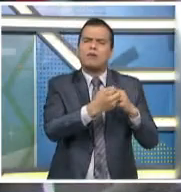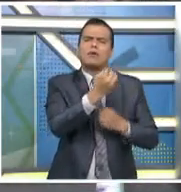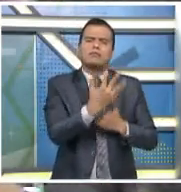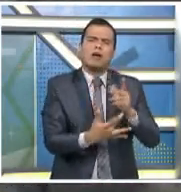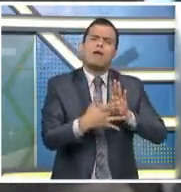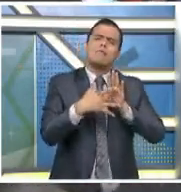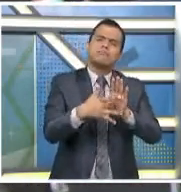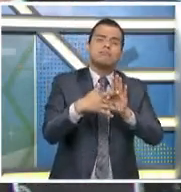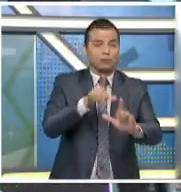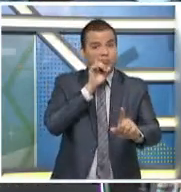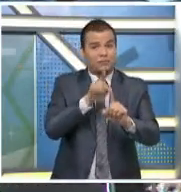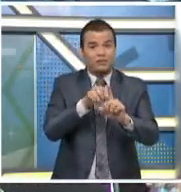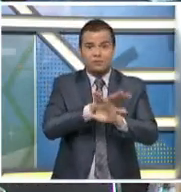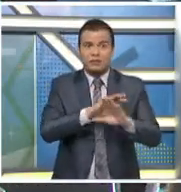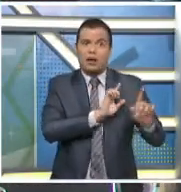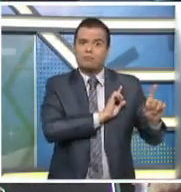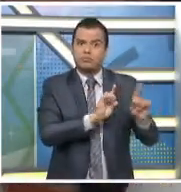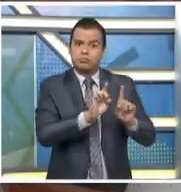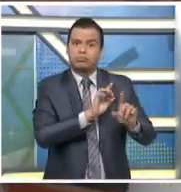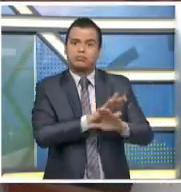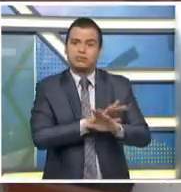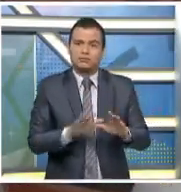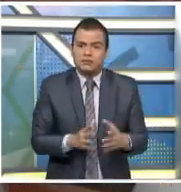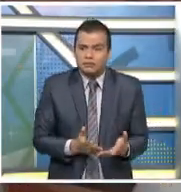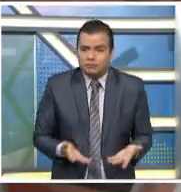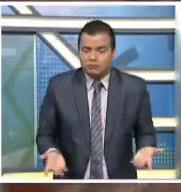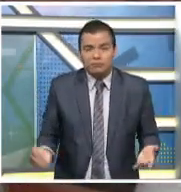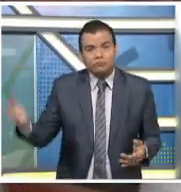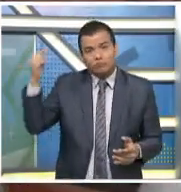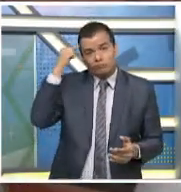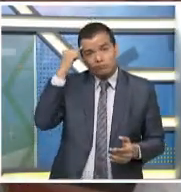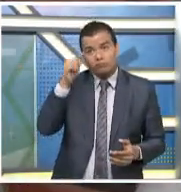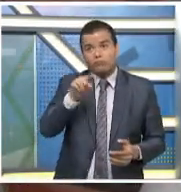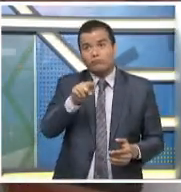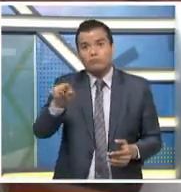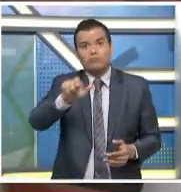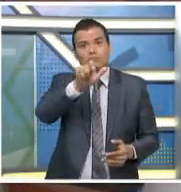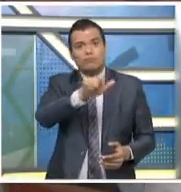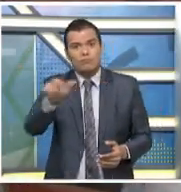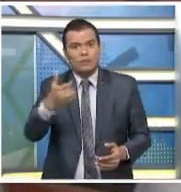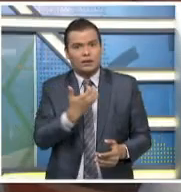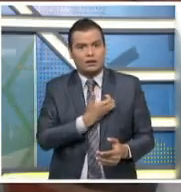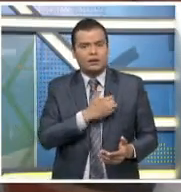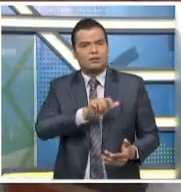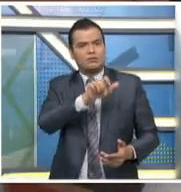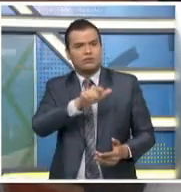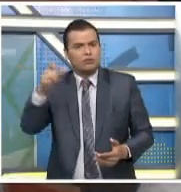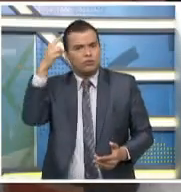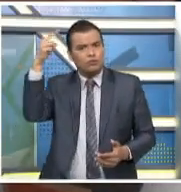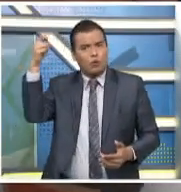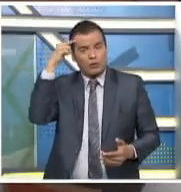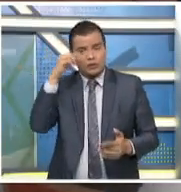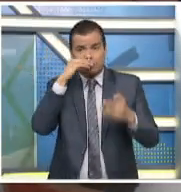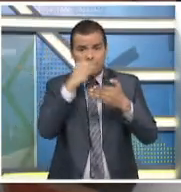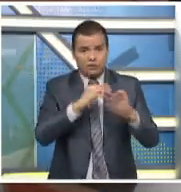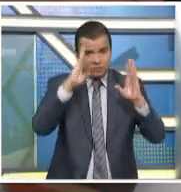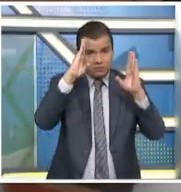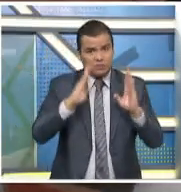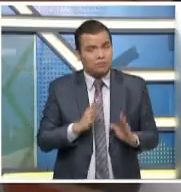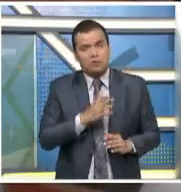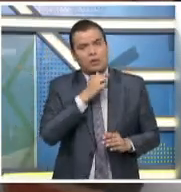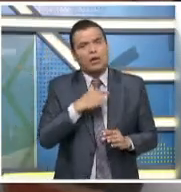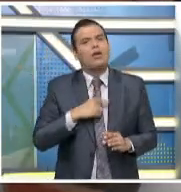en materia de derechos. Creemos que a los alcaldes, a los gobernadores no les interesa hablar con un niño porque no les generamos